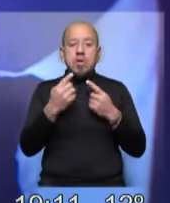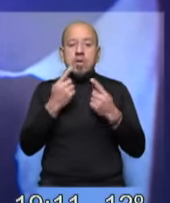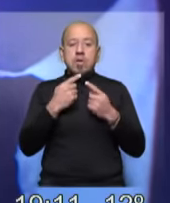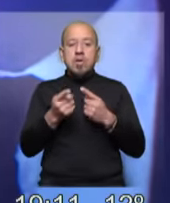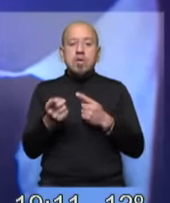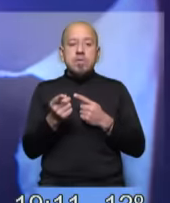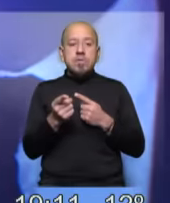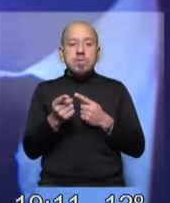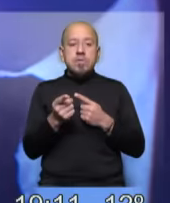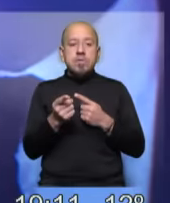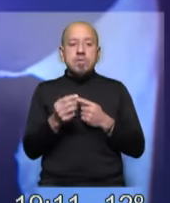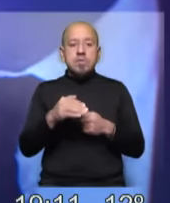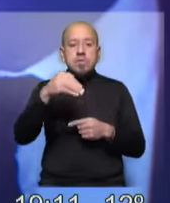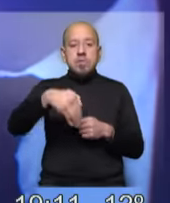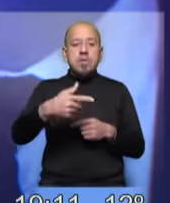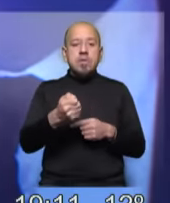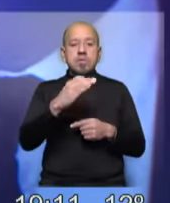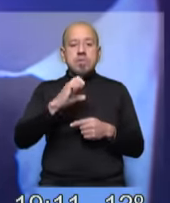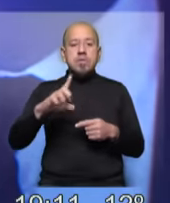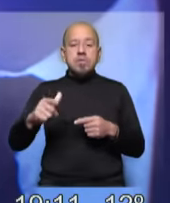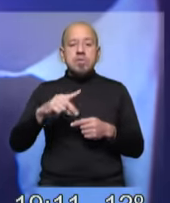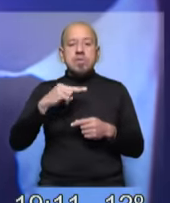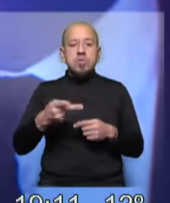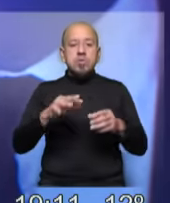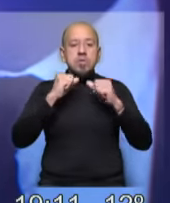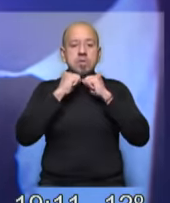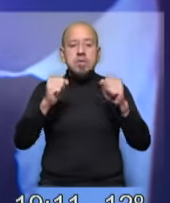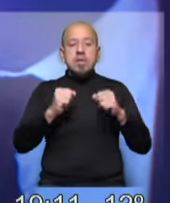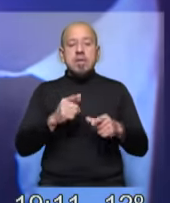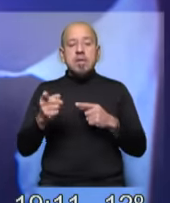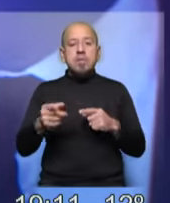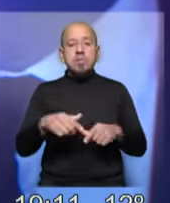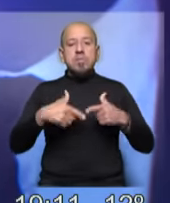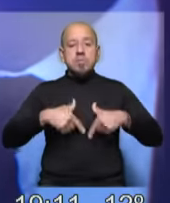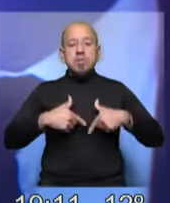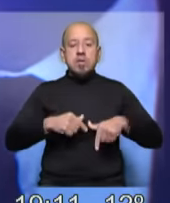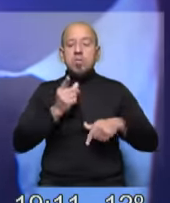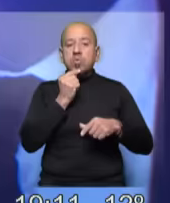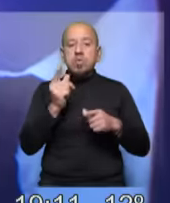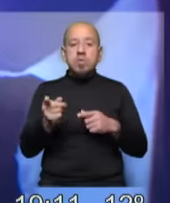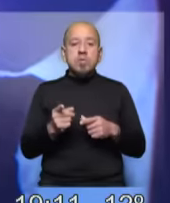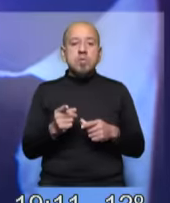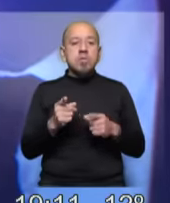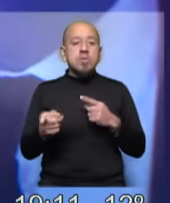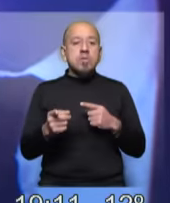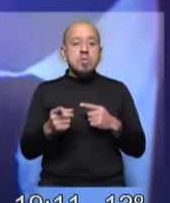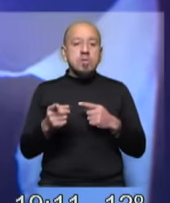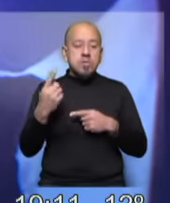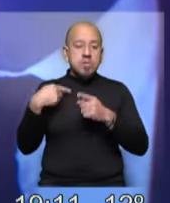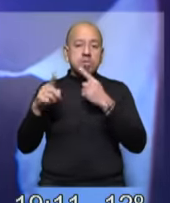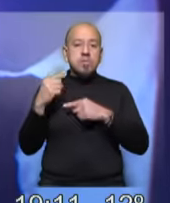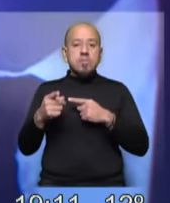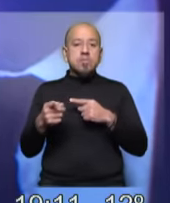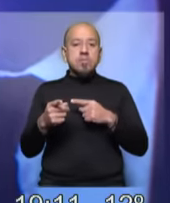con Guillermo Maciel, subsecretario actual del Ministerio del Interior, en el pasado. Son